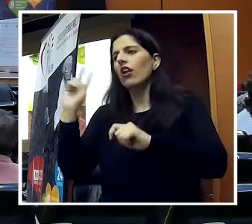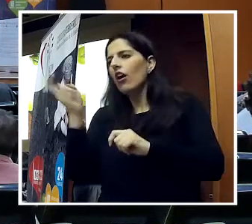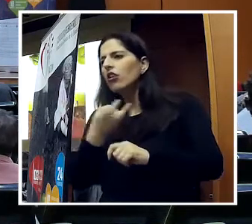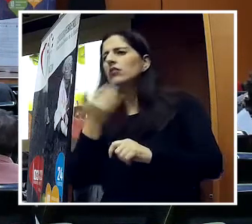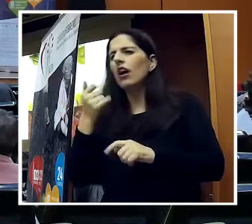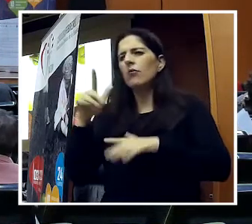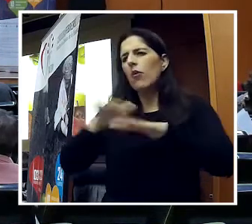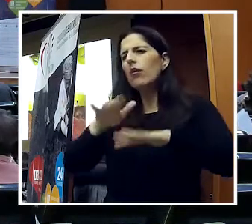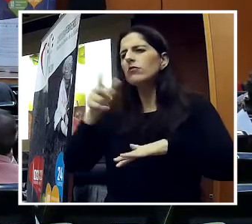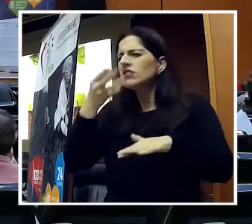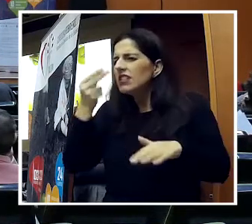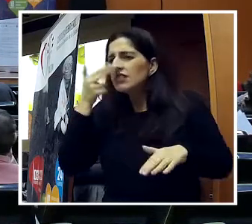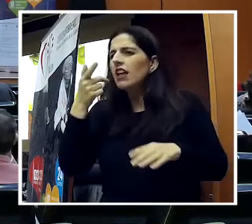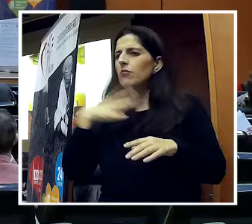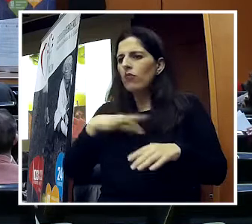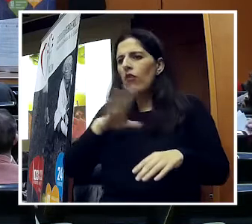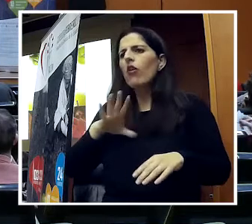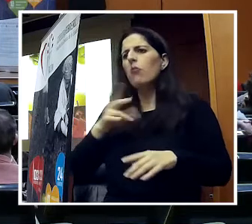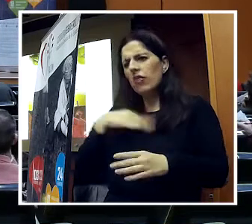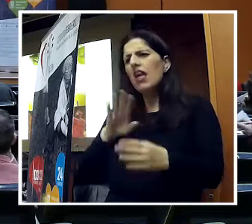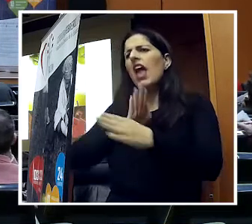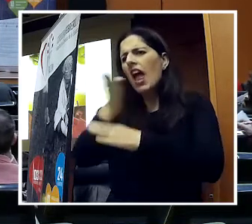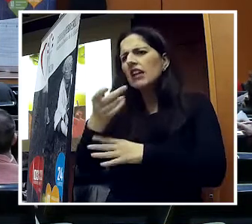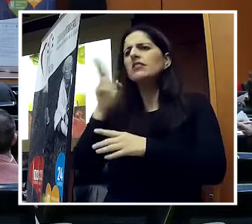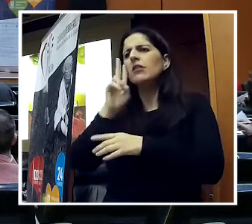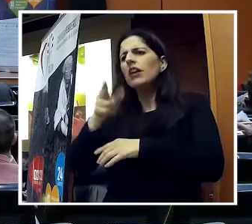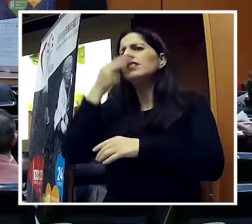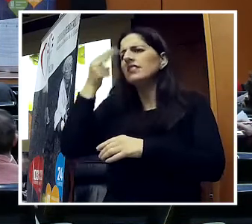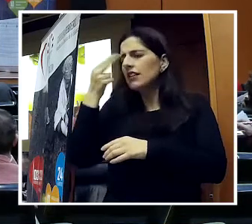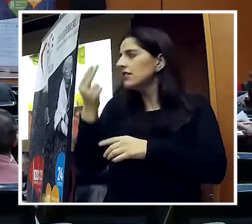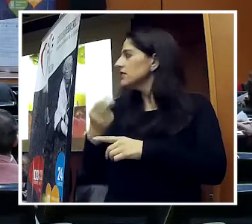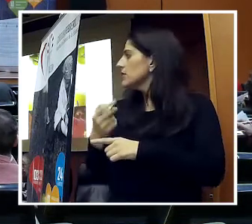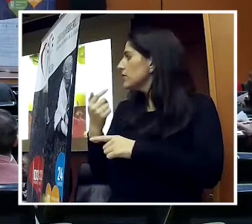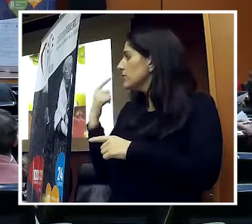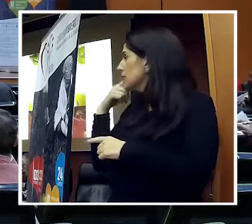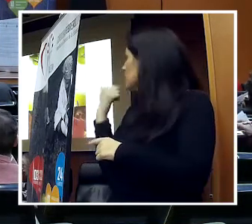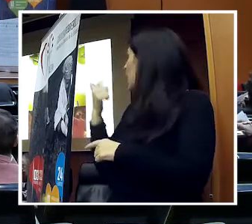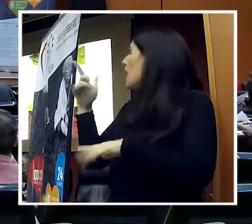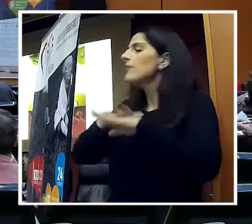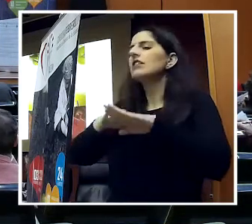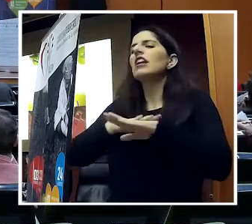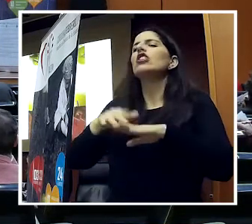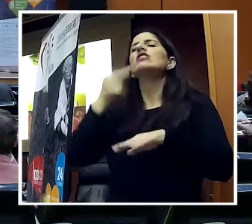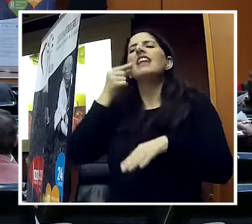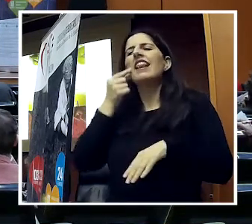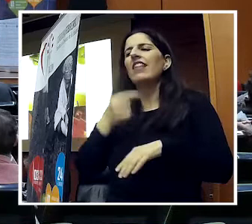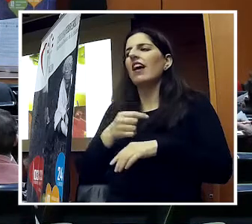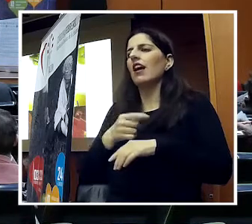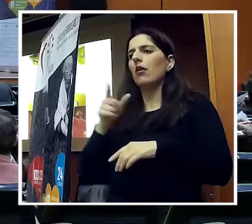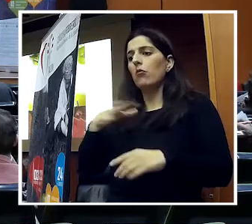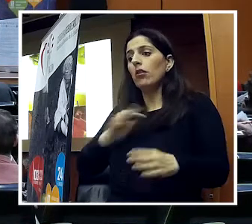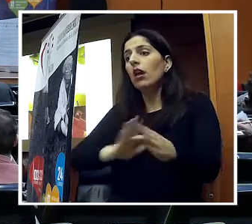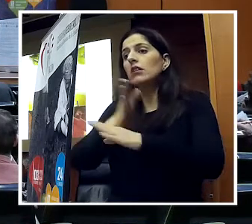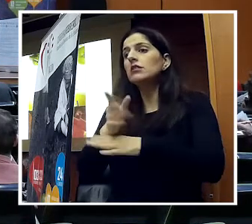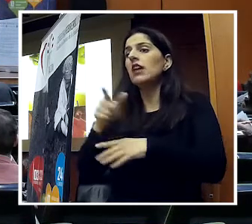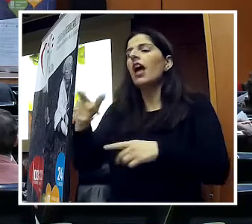páginas web activas muy, muy interesantes que yo creo que os pueden servir. Esta es una de ellas, esta, como veis aquí, es la del Ministerio de Sanidad, y si entráis en ella se